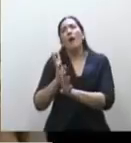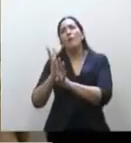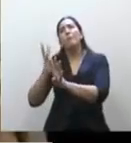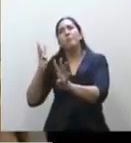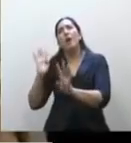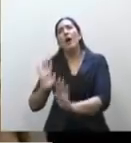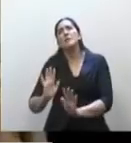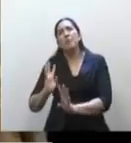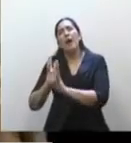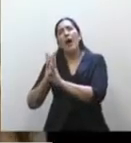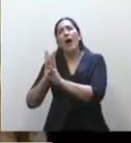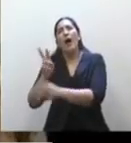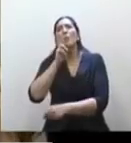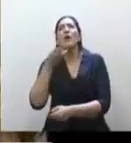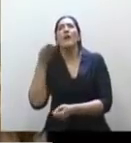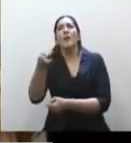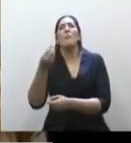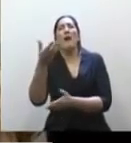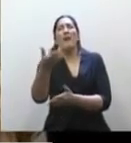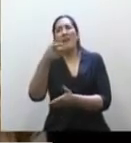día poder acceder a ello,